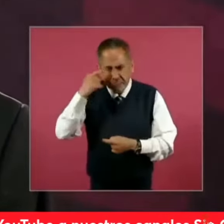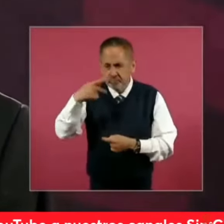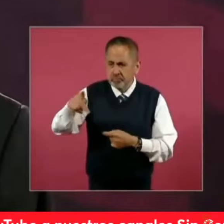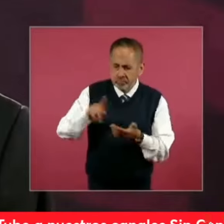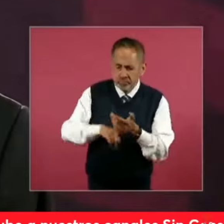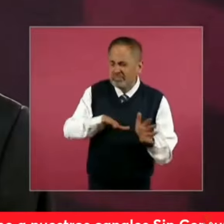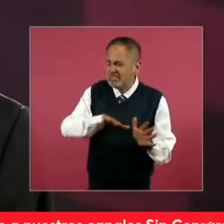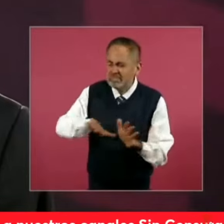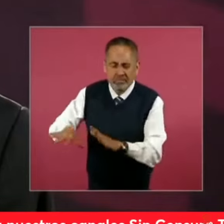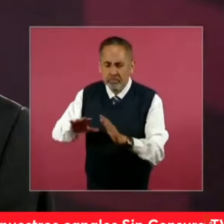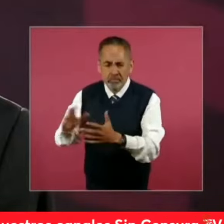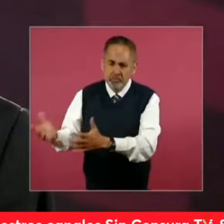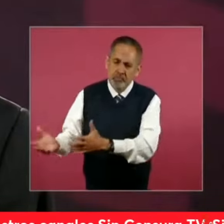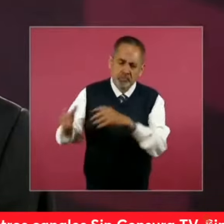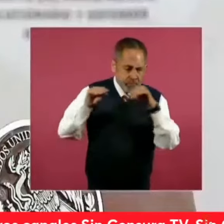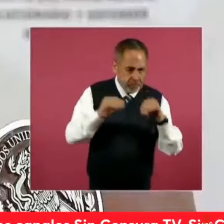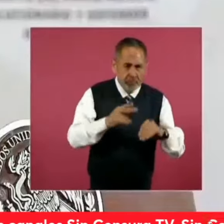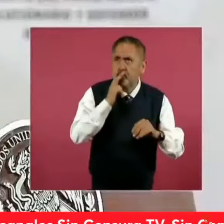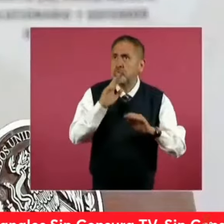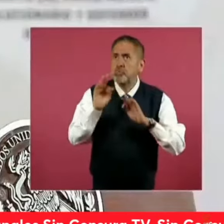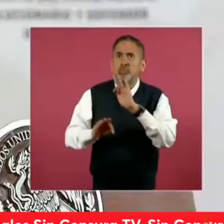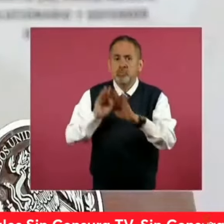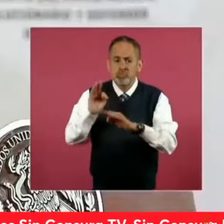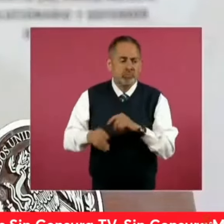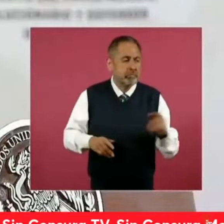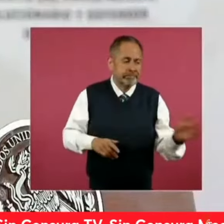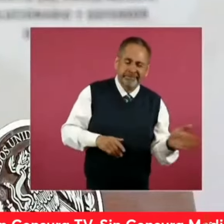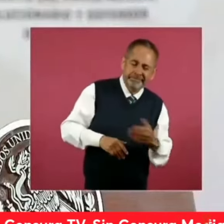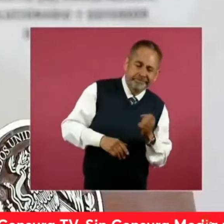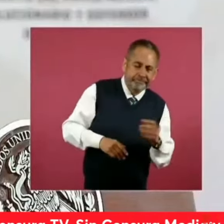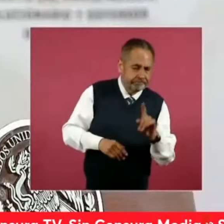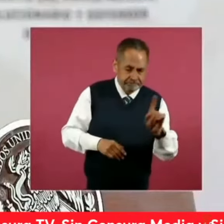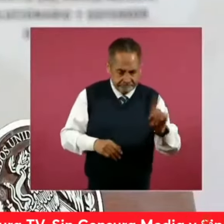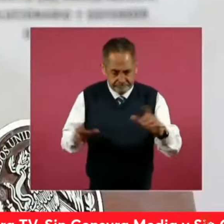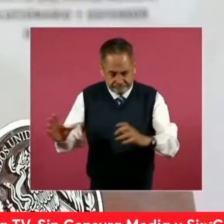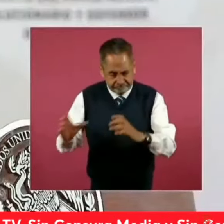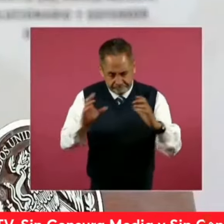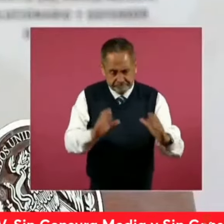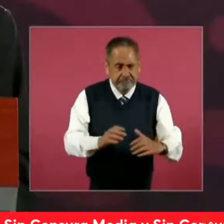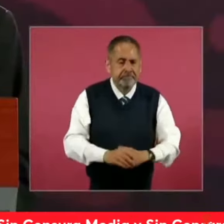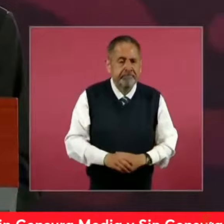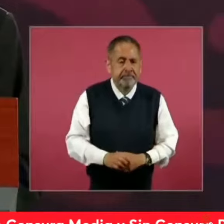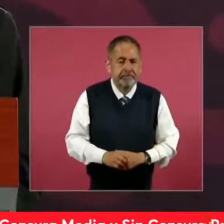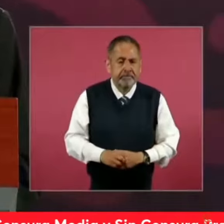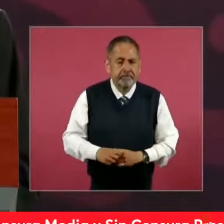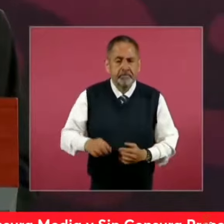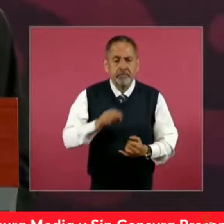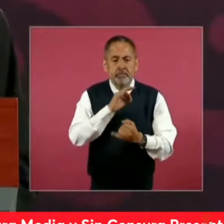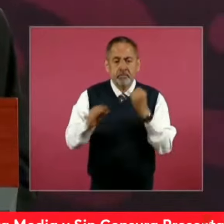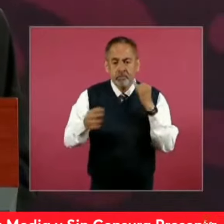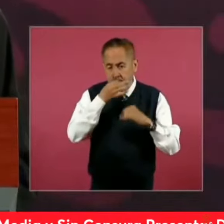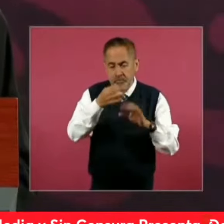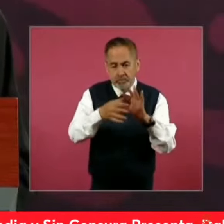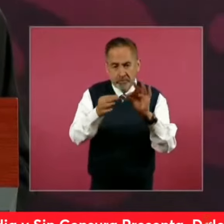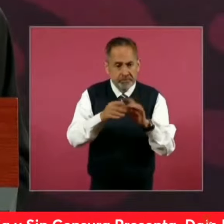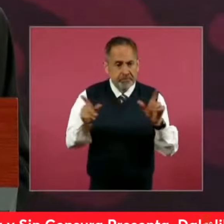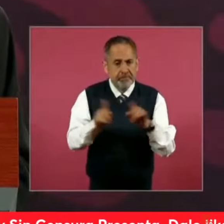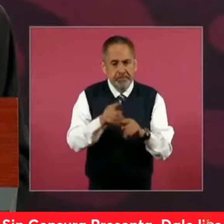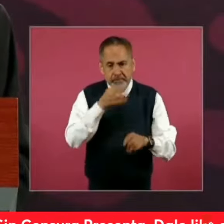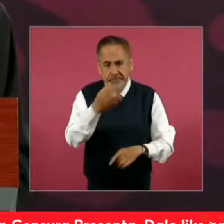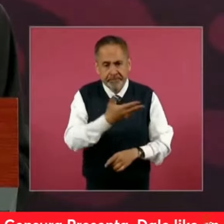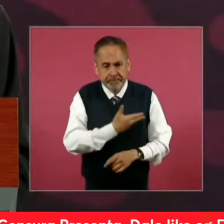la precariedad a que los neoliberales los habían arrinconado. Una última cosa que quisiera decir, señor